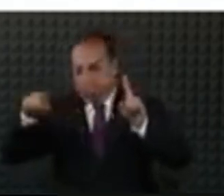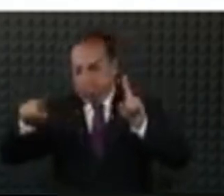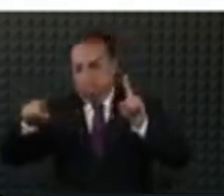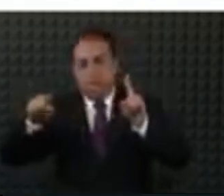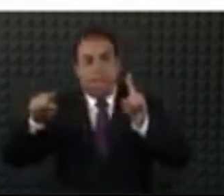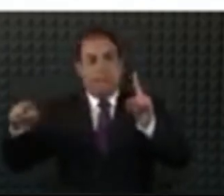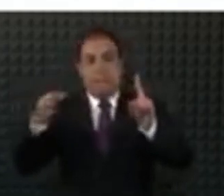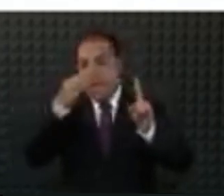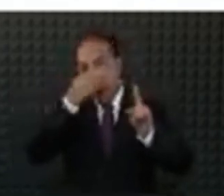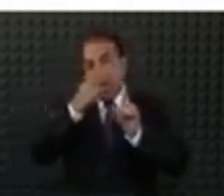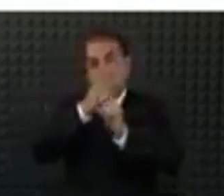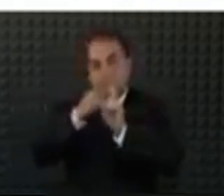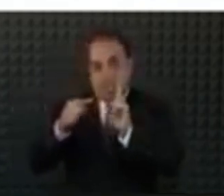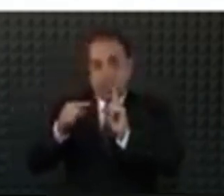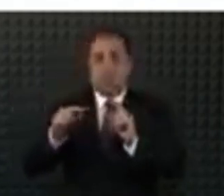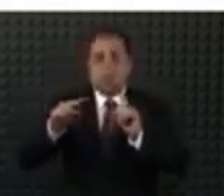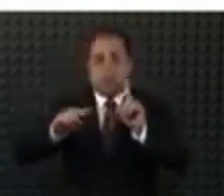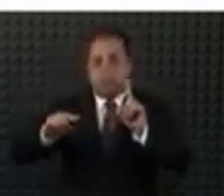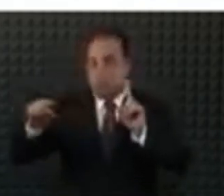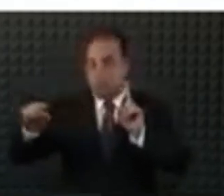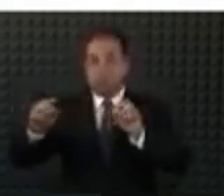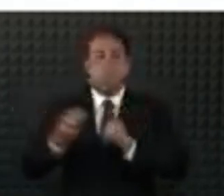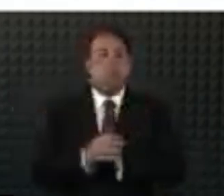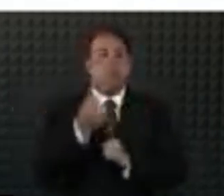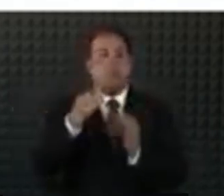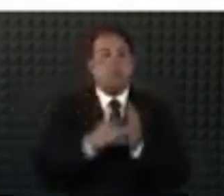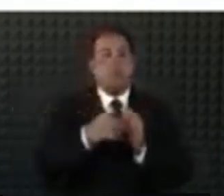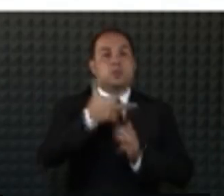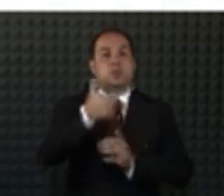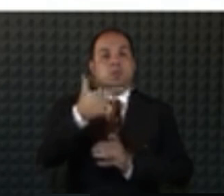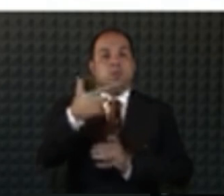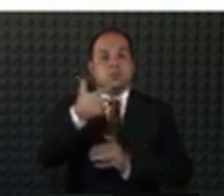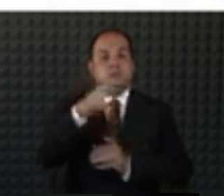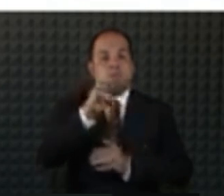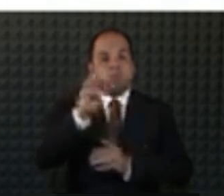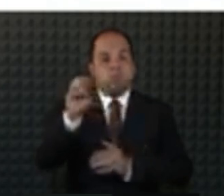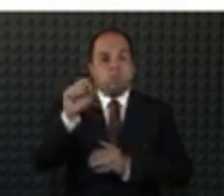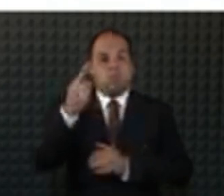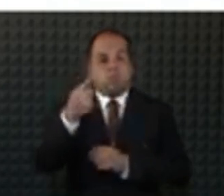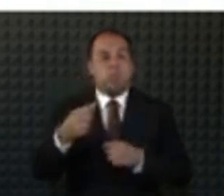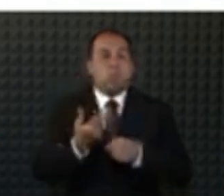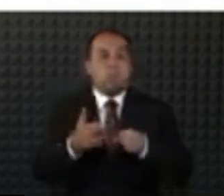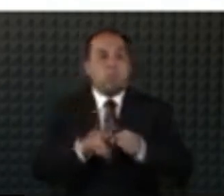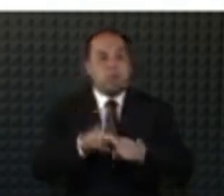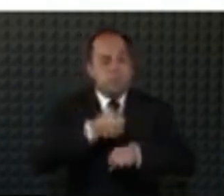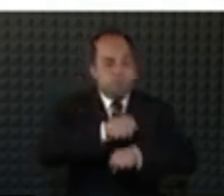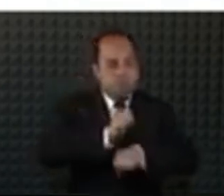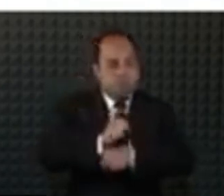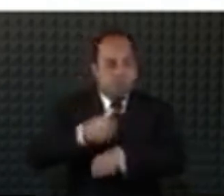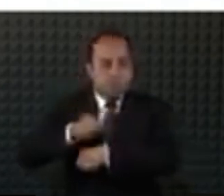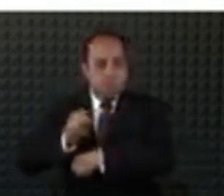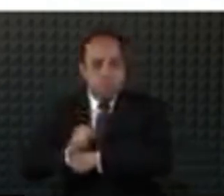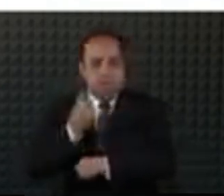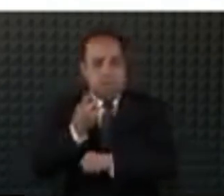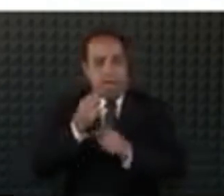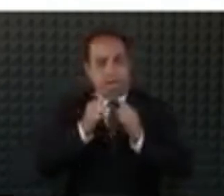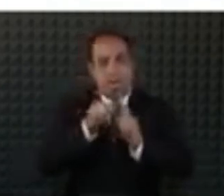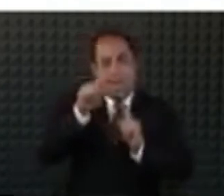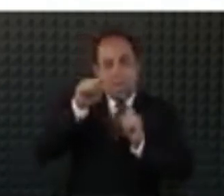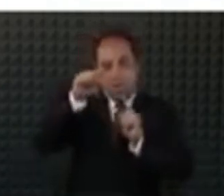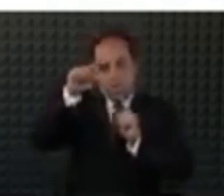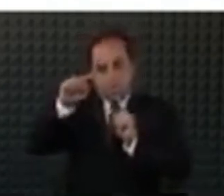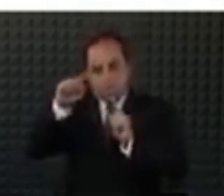mitad. Y de estas 2.371 hospitalizaciones semanales, que fue nuestro pico de esta tercera ola también